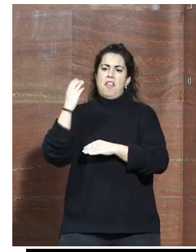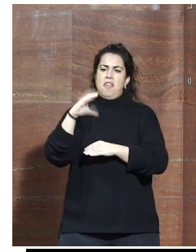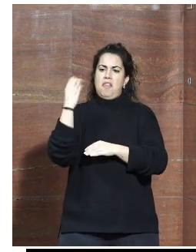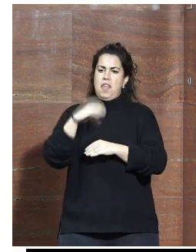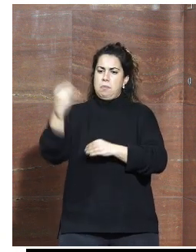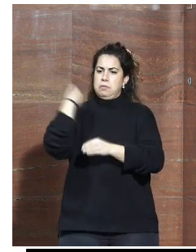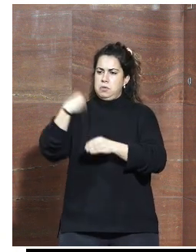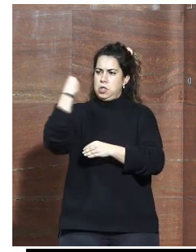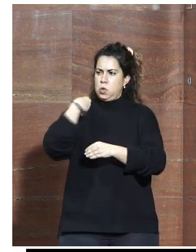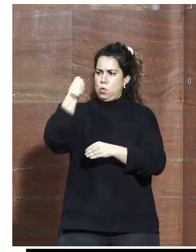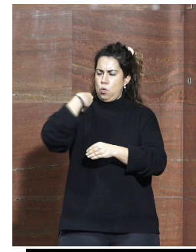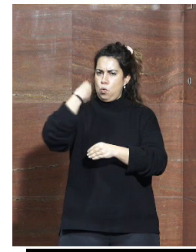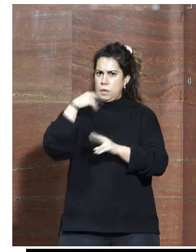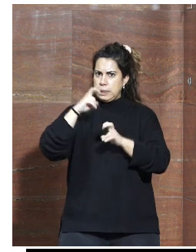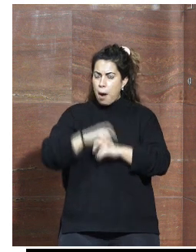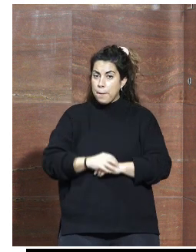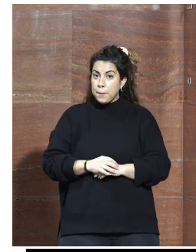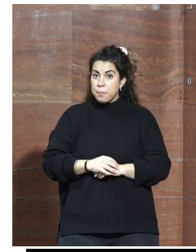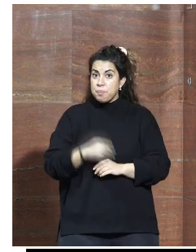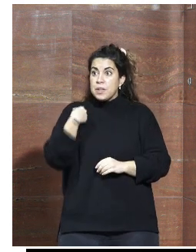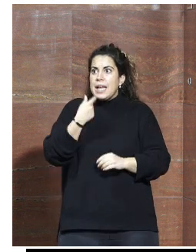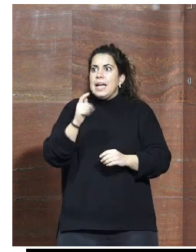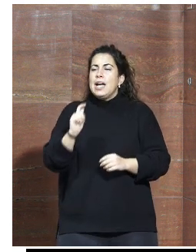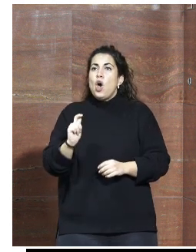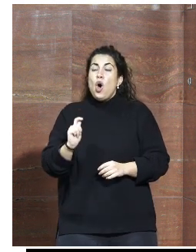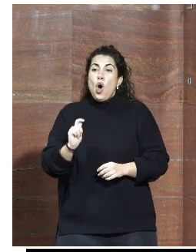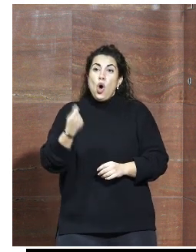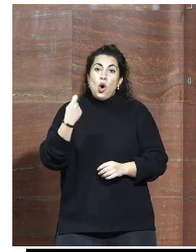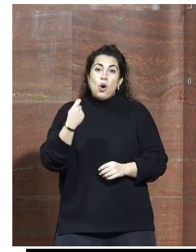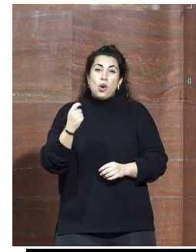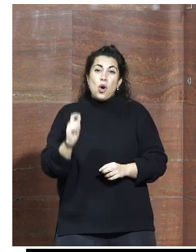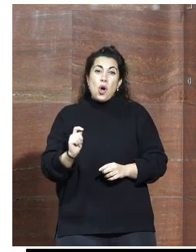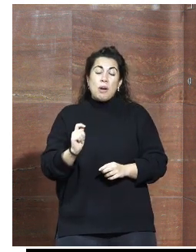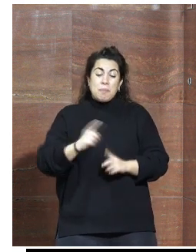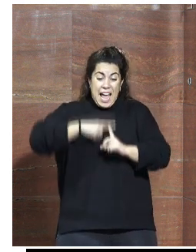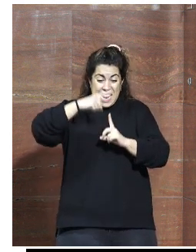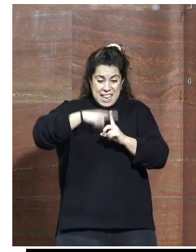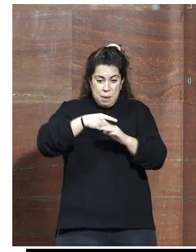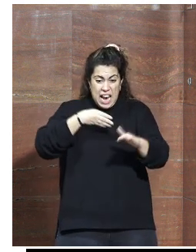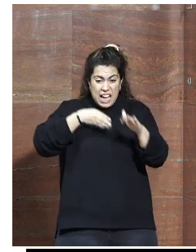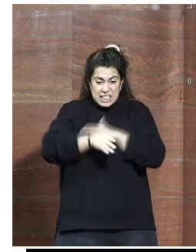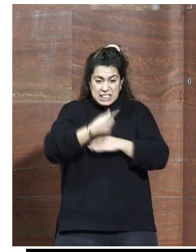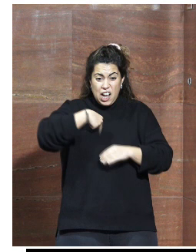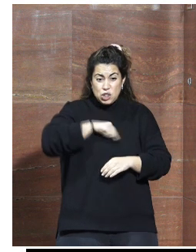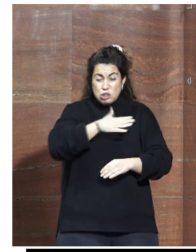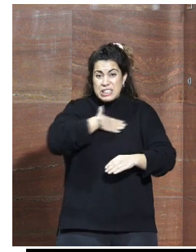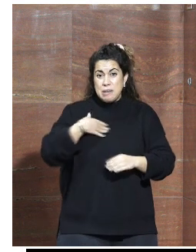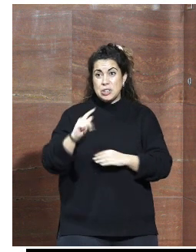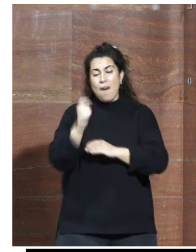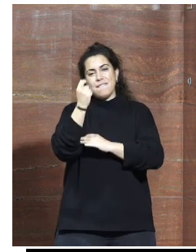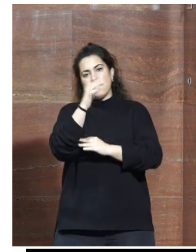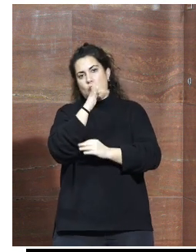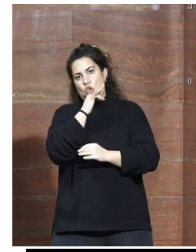tema. Y todavía no está conseguido el nivel de accesibilidad que nos gustaría, pero va por un